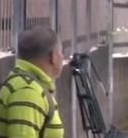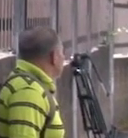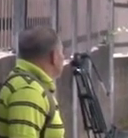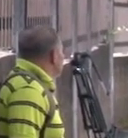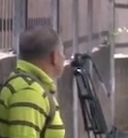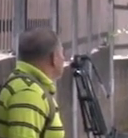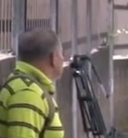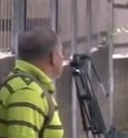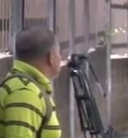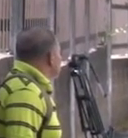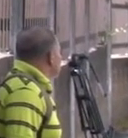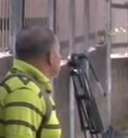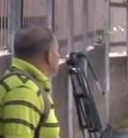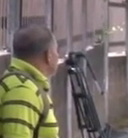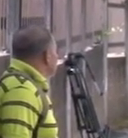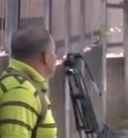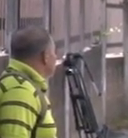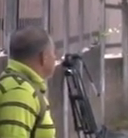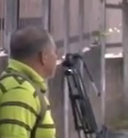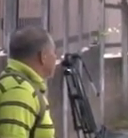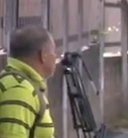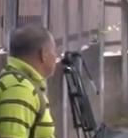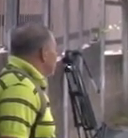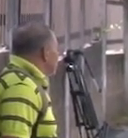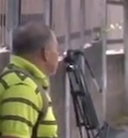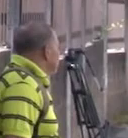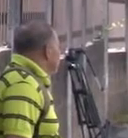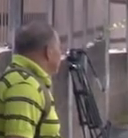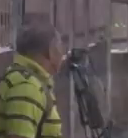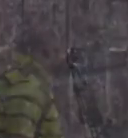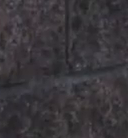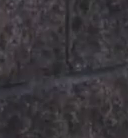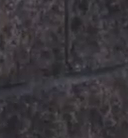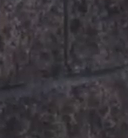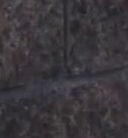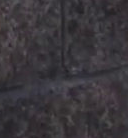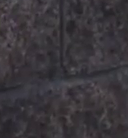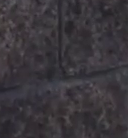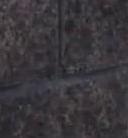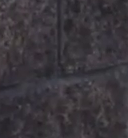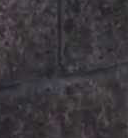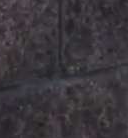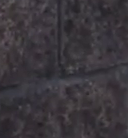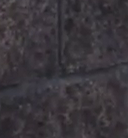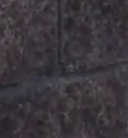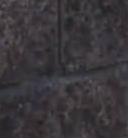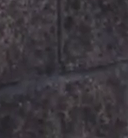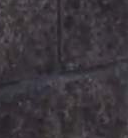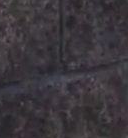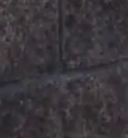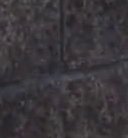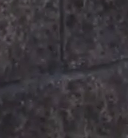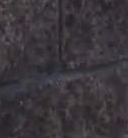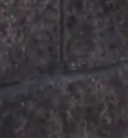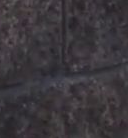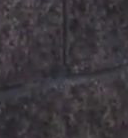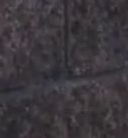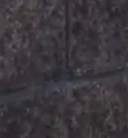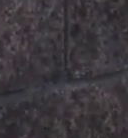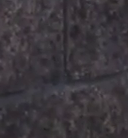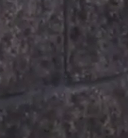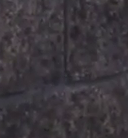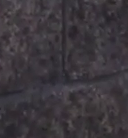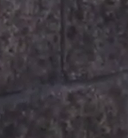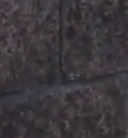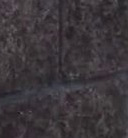países es menos complicado aún hasta por sistema electrónico se hace una votación bueno que se usarán todos los todos los mecanismos